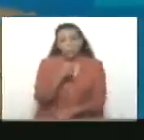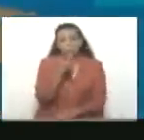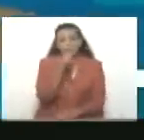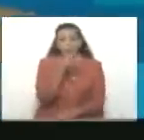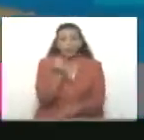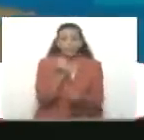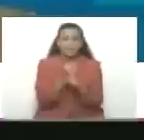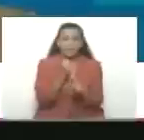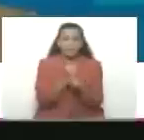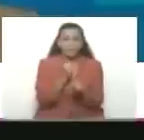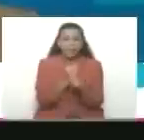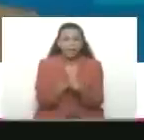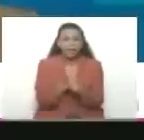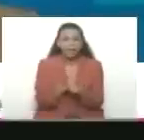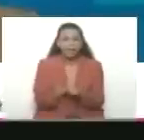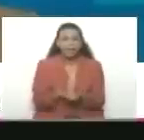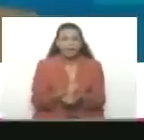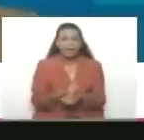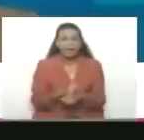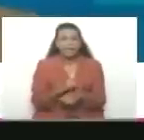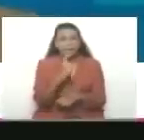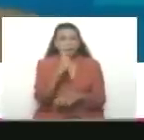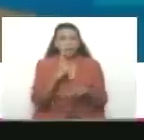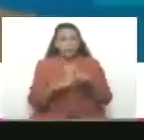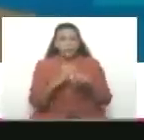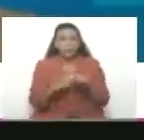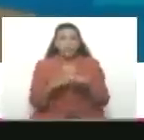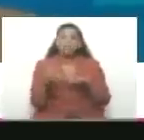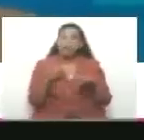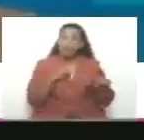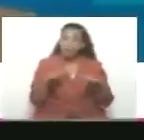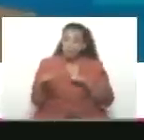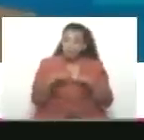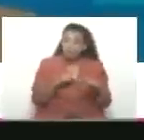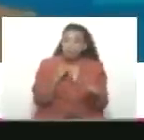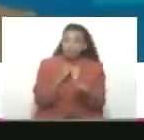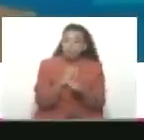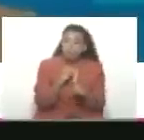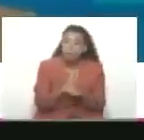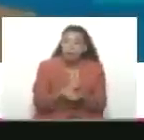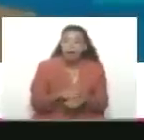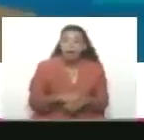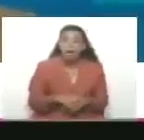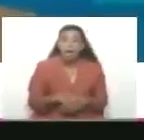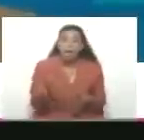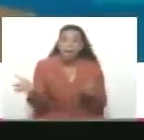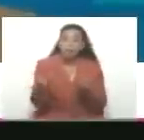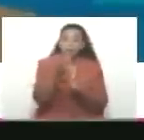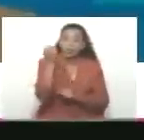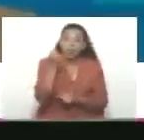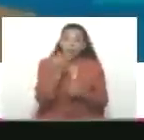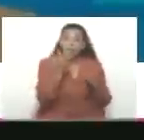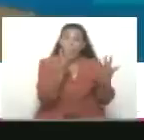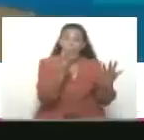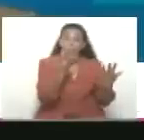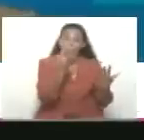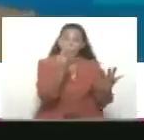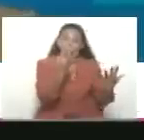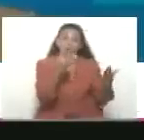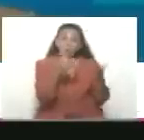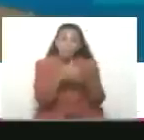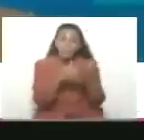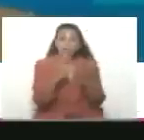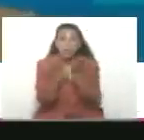buen gobierno debo decirle que las promil han estado activas y hemos rescatado casi 8000 escuelas pero estamos